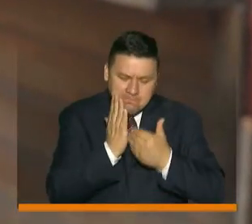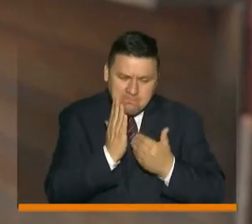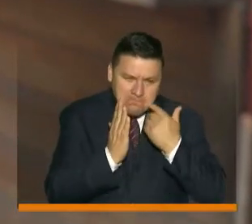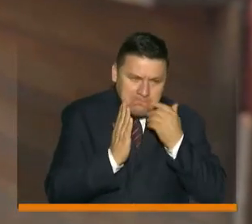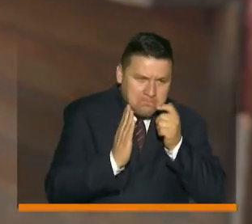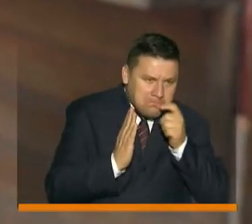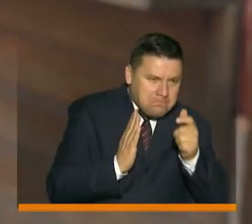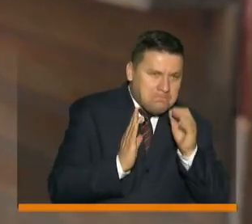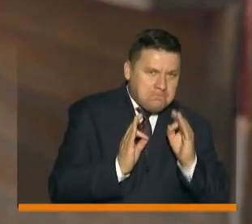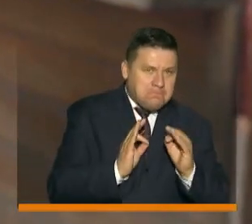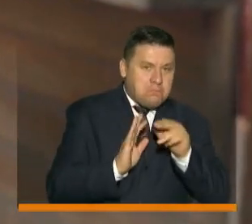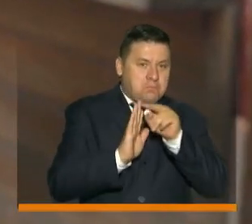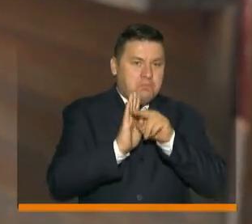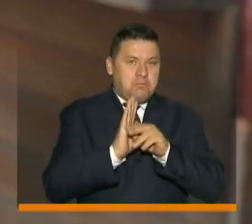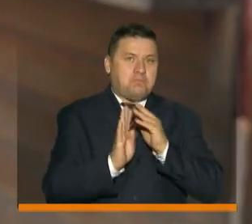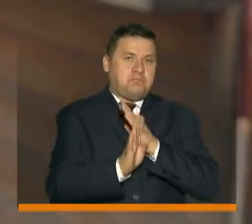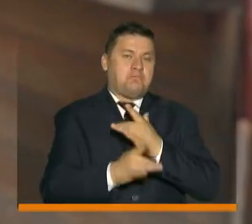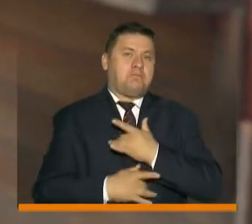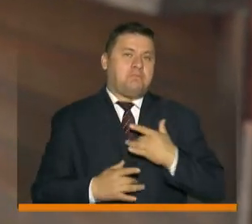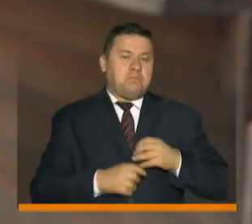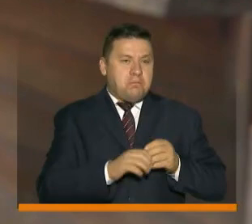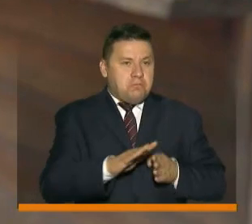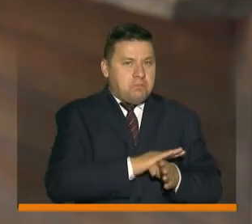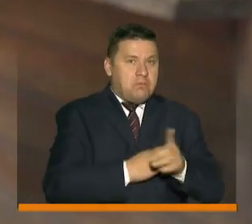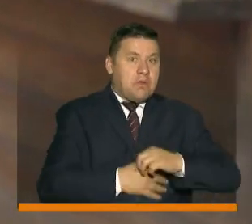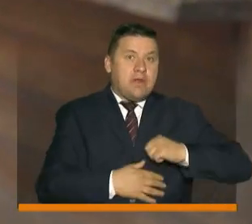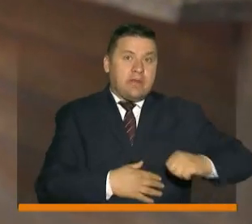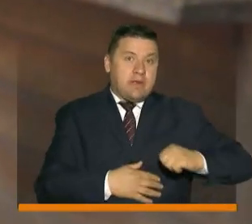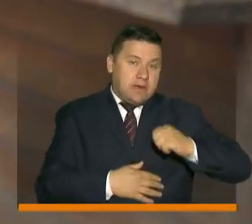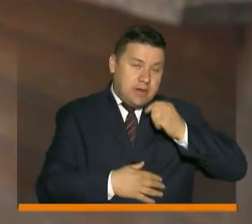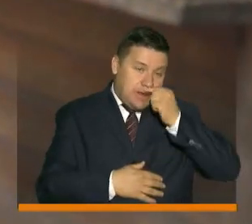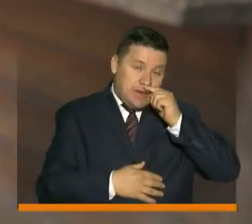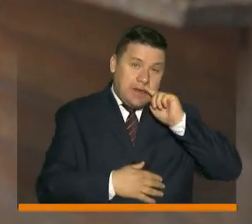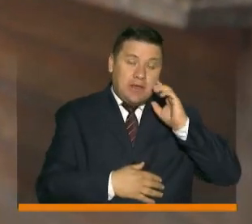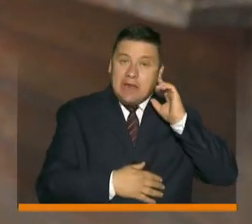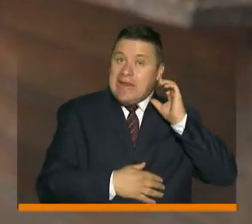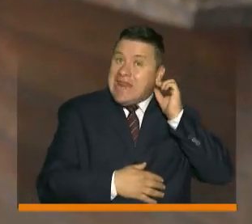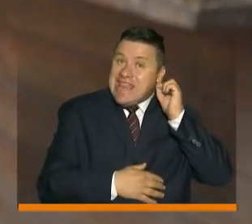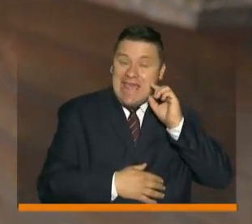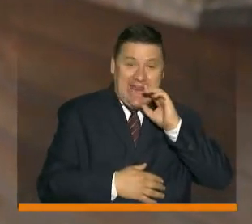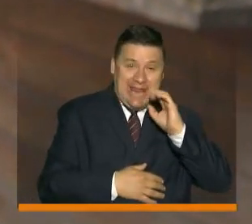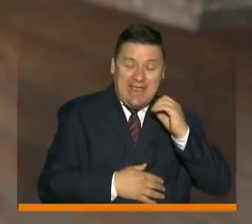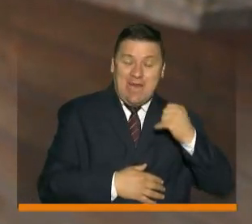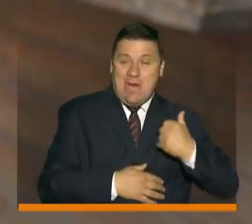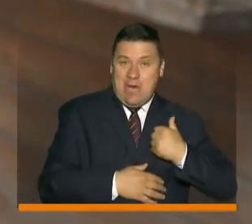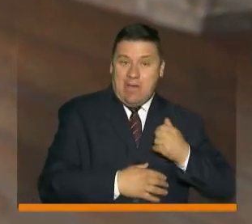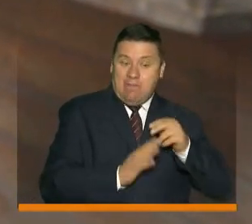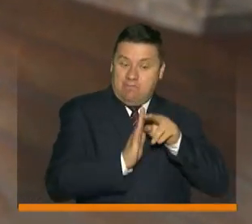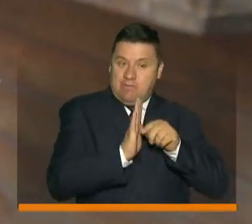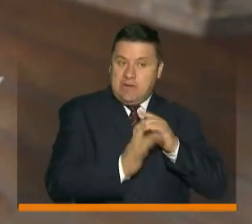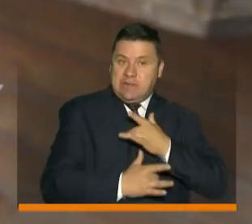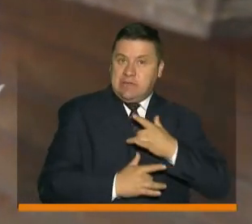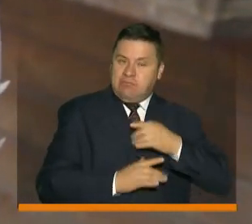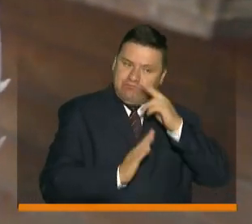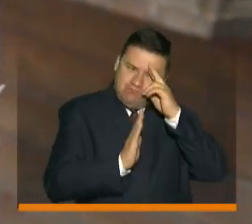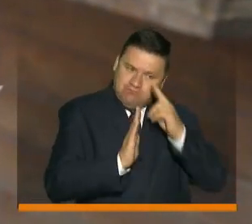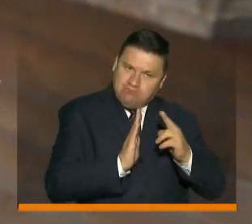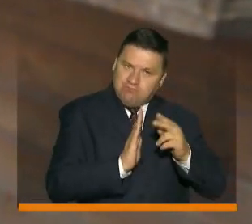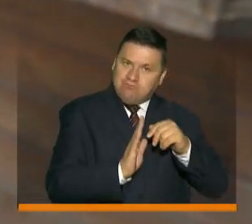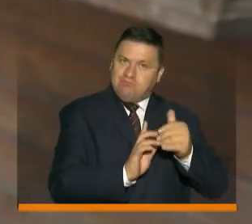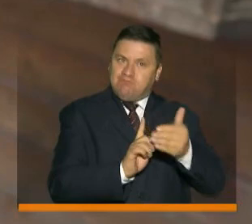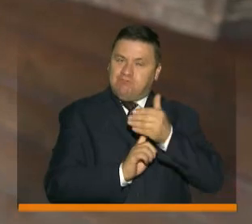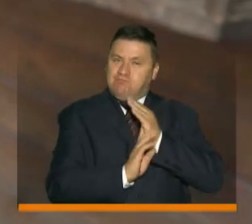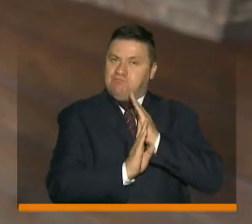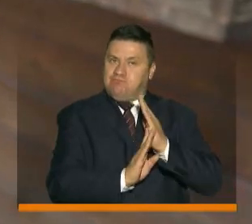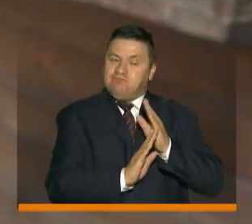con la garantía de todos los protocolos de bioseguridad y que los derechos de los niños, niñas y adolescentes que acá se encuentran en términos de salud estén siendo